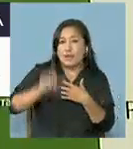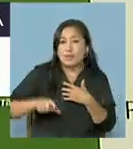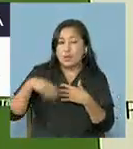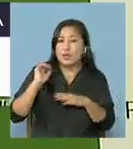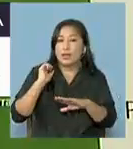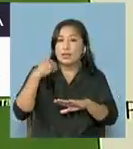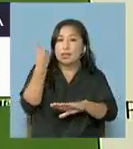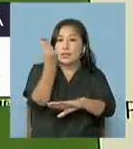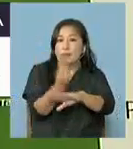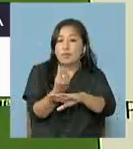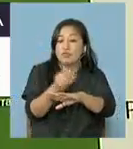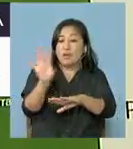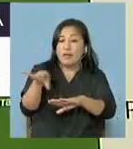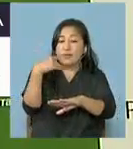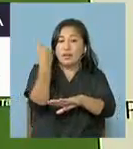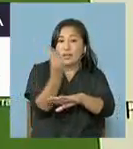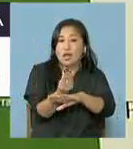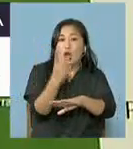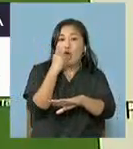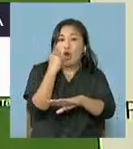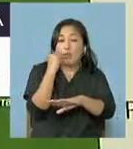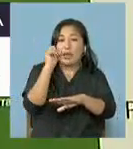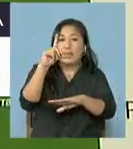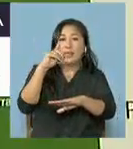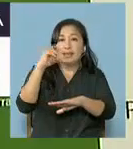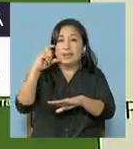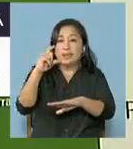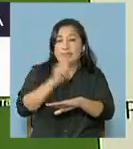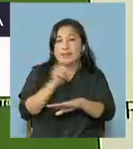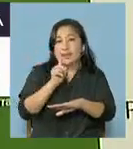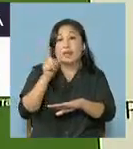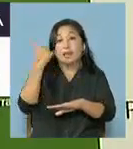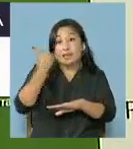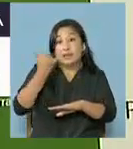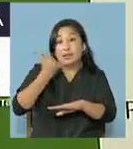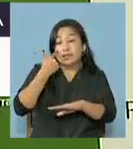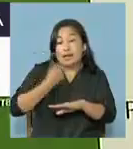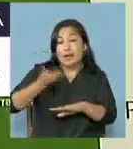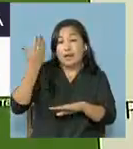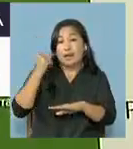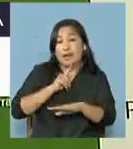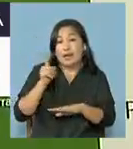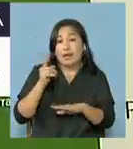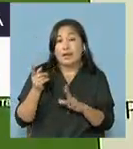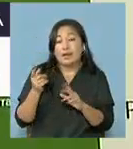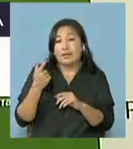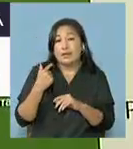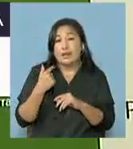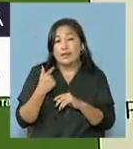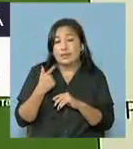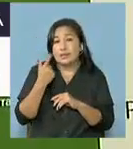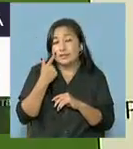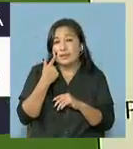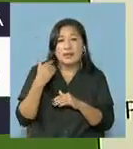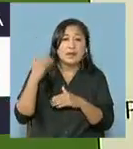que se ha sido designada. Ha sido designado el licenciado Pablo Giaquiro, quien hasta hace poquito se venía desempeñando en el